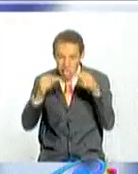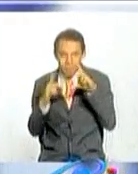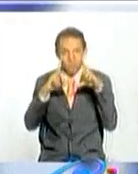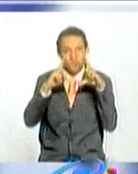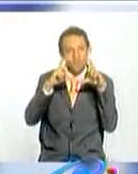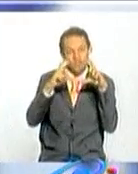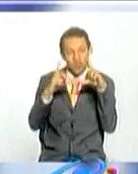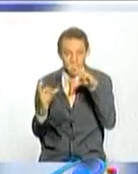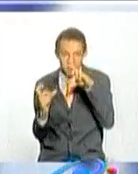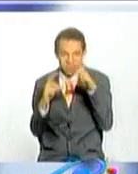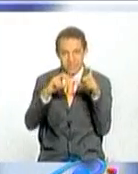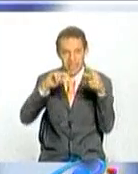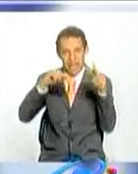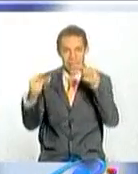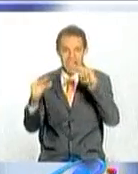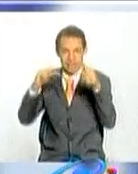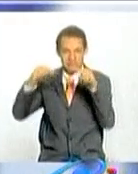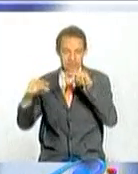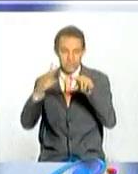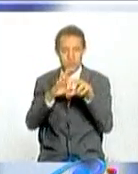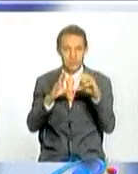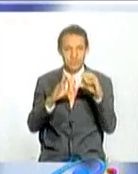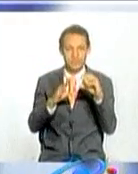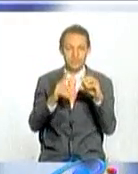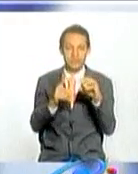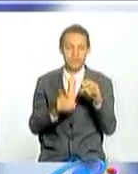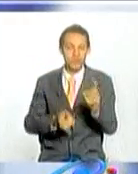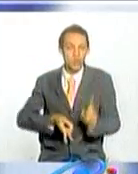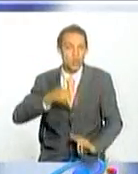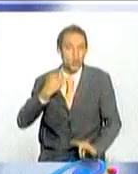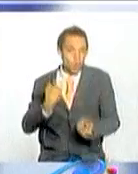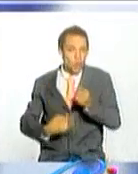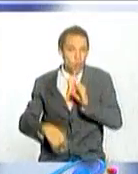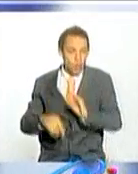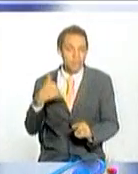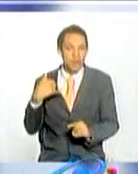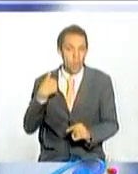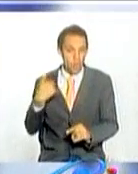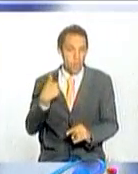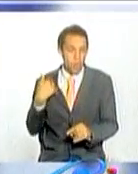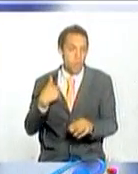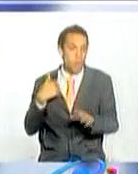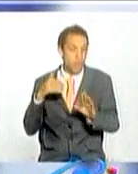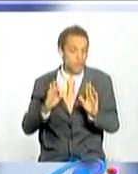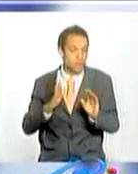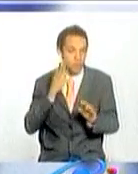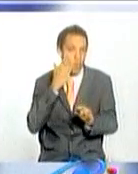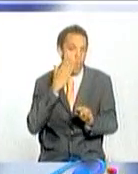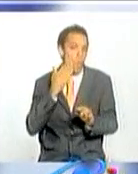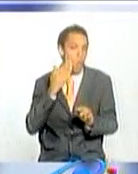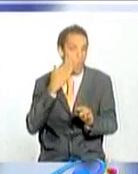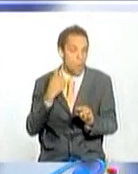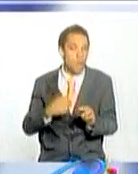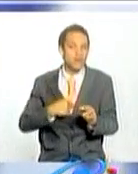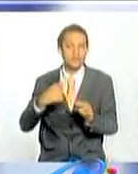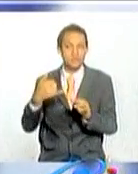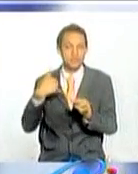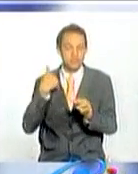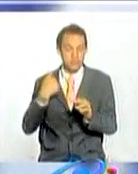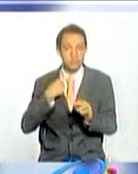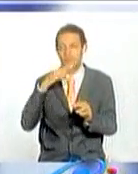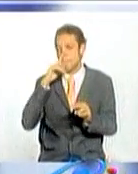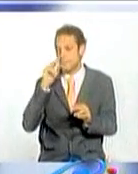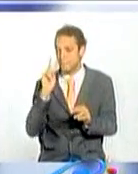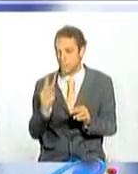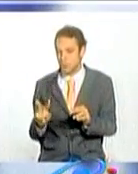cambios fibroquísticos. Es la paciente, incluso adolescente, se ve con mucha frecuencia en pacientes jóvenes